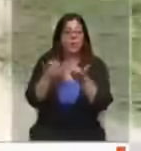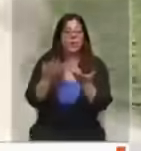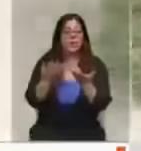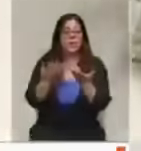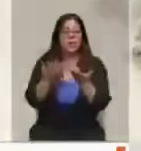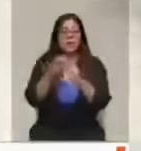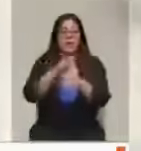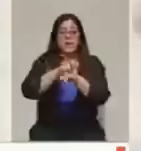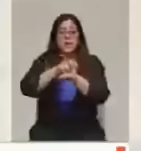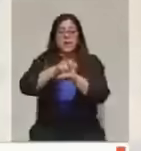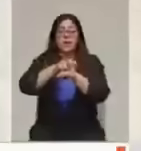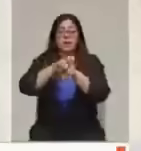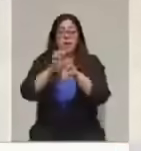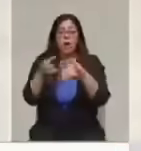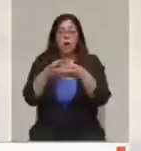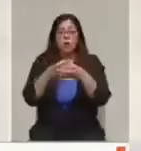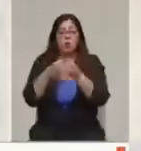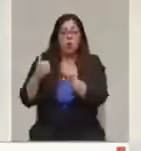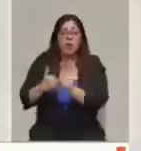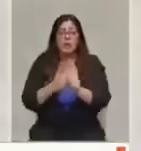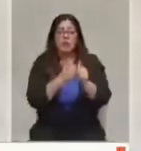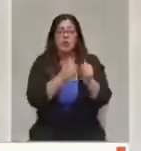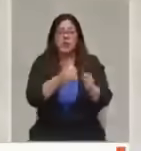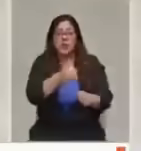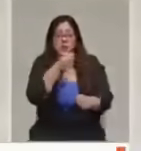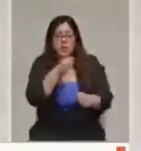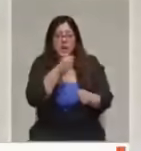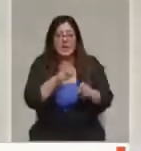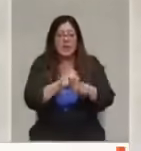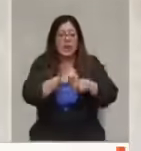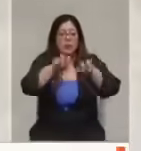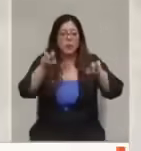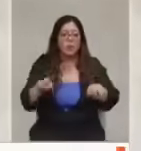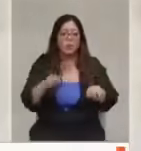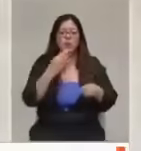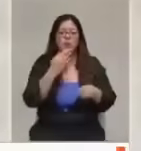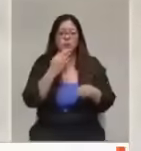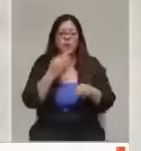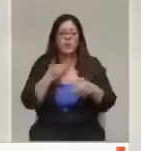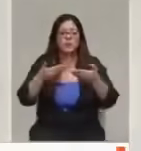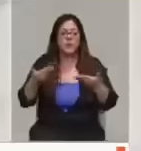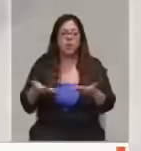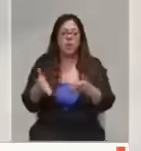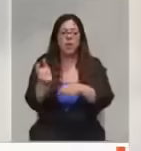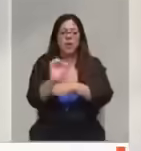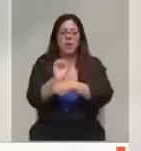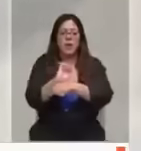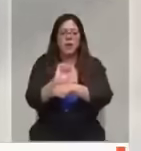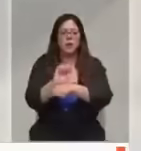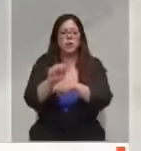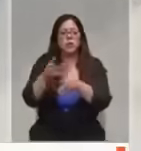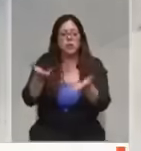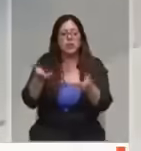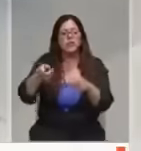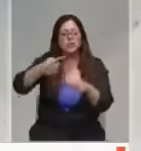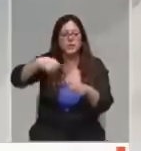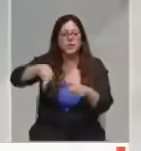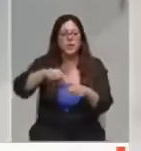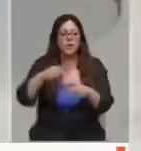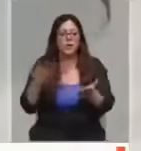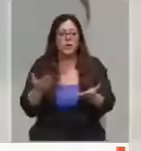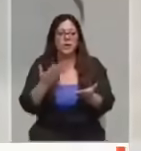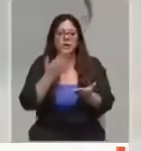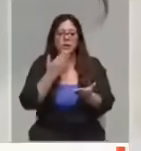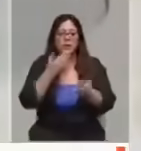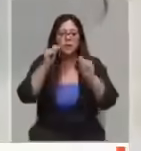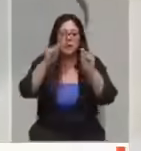baja también su equipo de prensa, sus asesores cercanos se están bajando ahora de esta van, que son también, bueno, prácticamente de esta